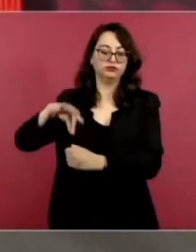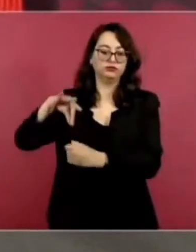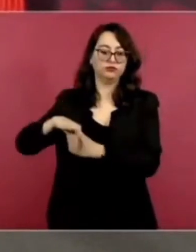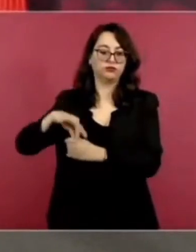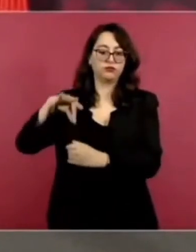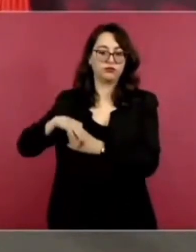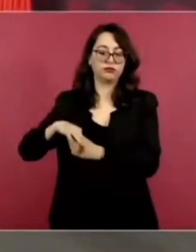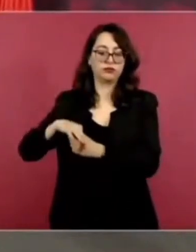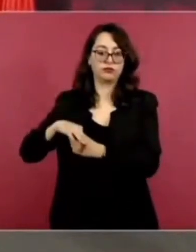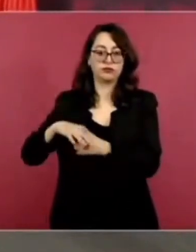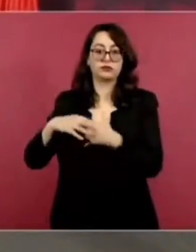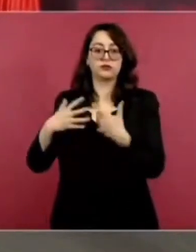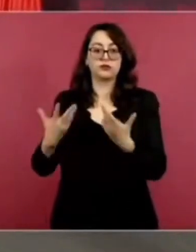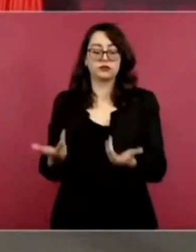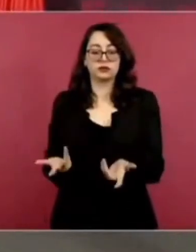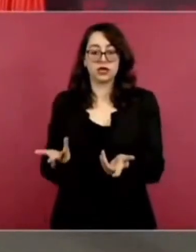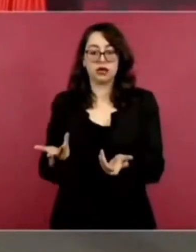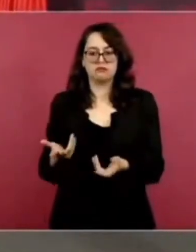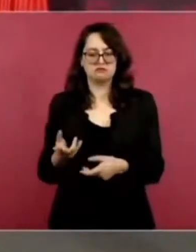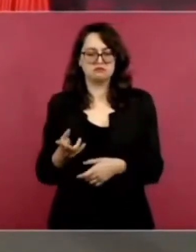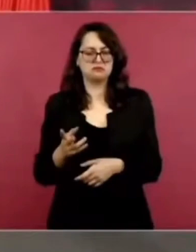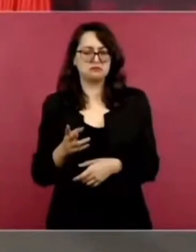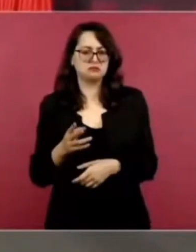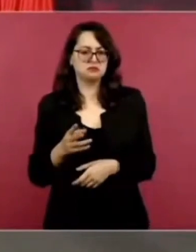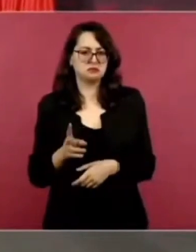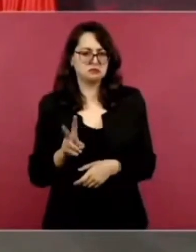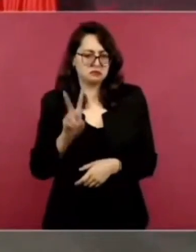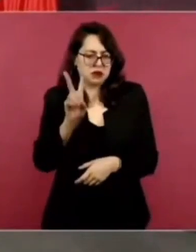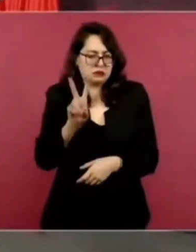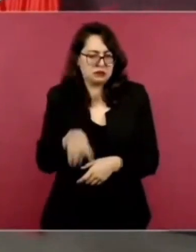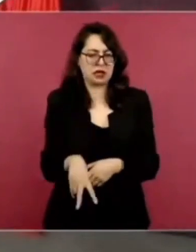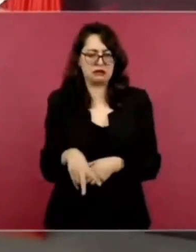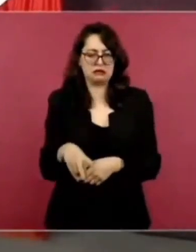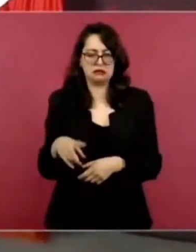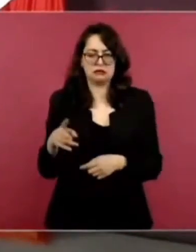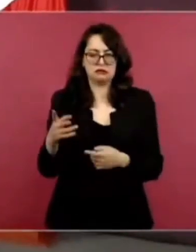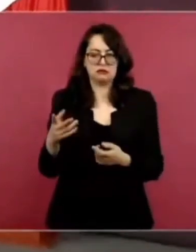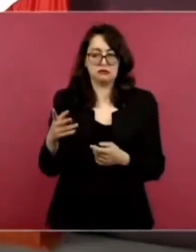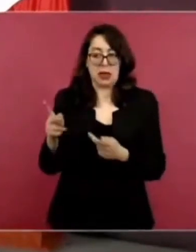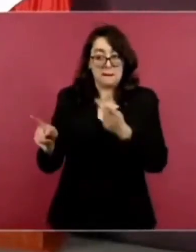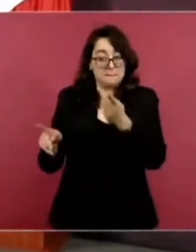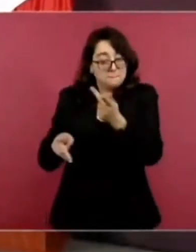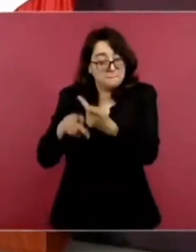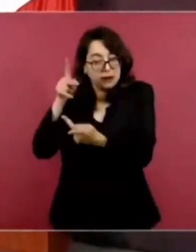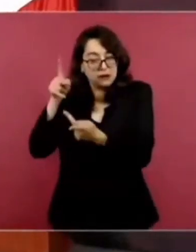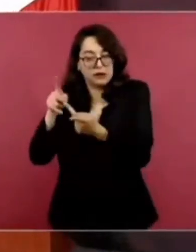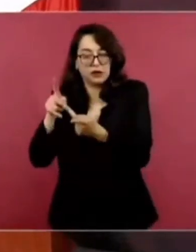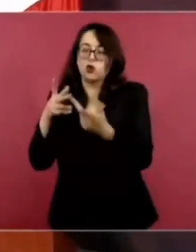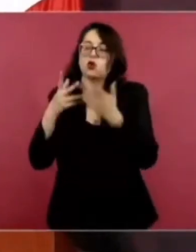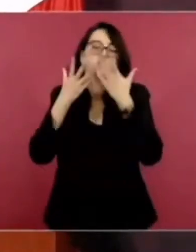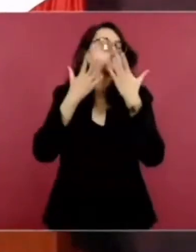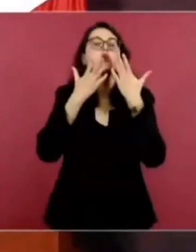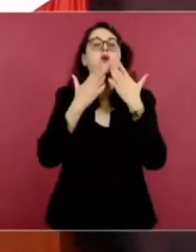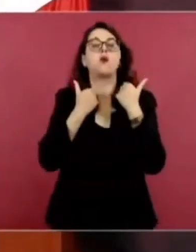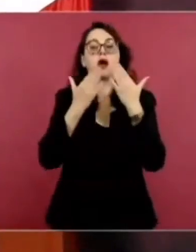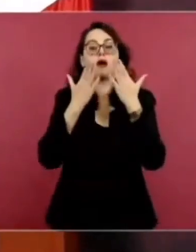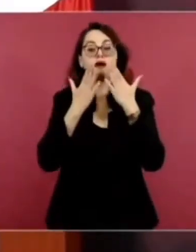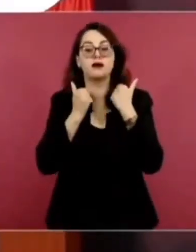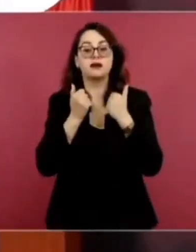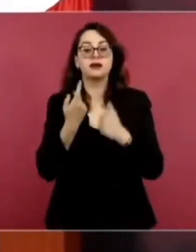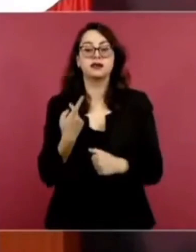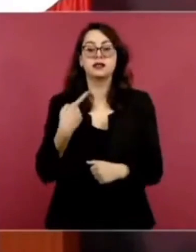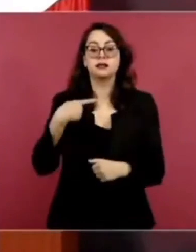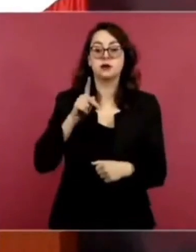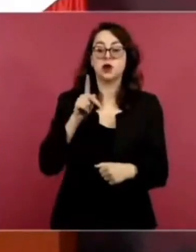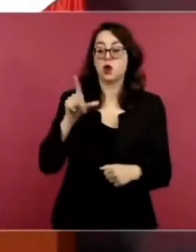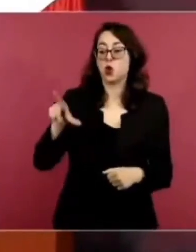que sea perfecto el método, pero es lo mejor. No hay nada mejor